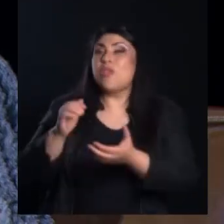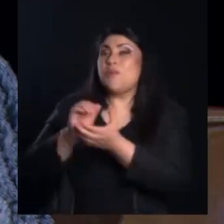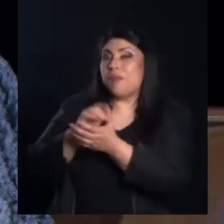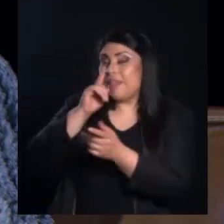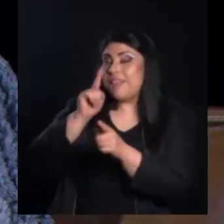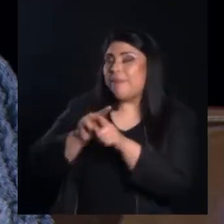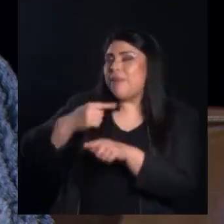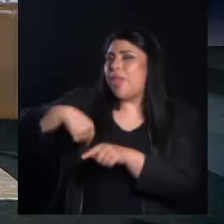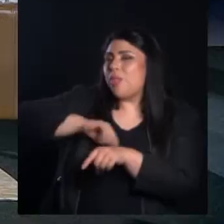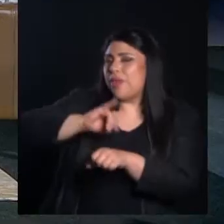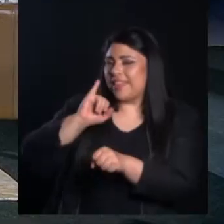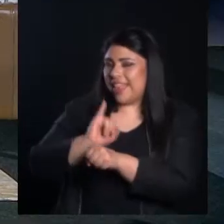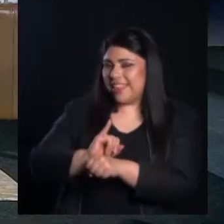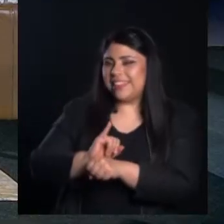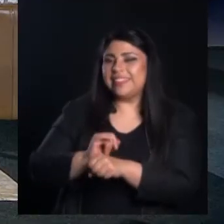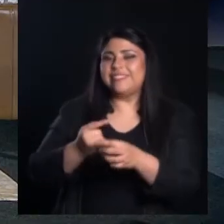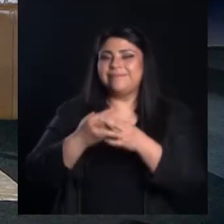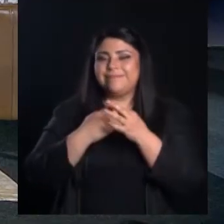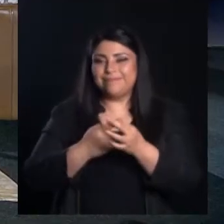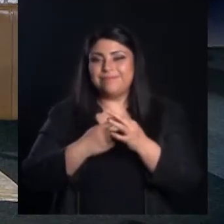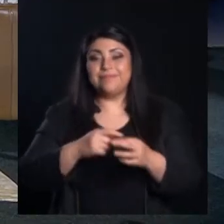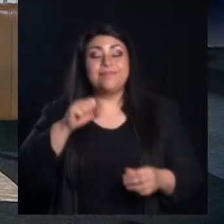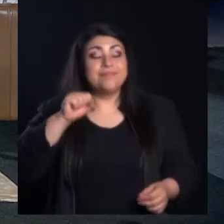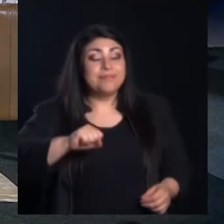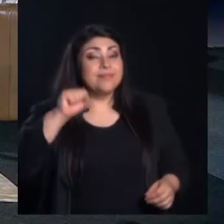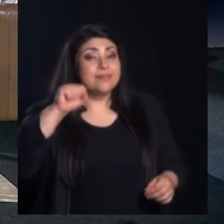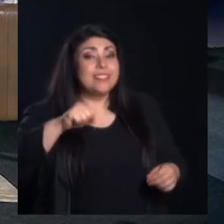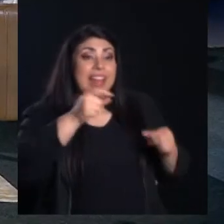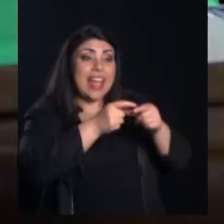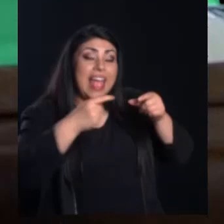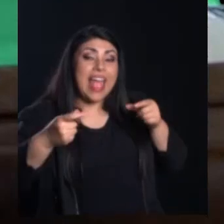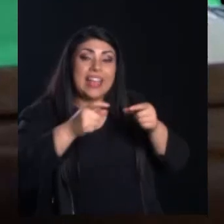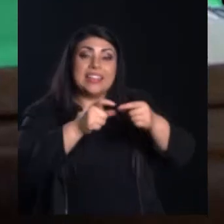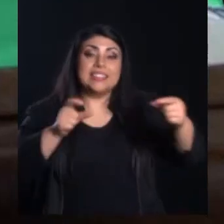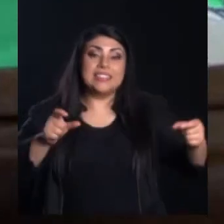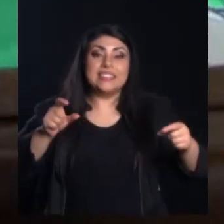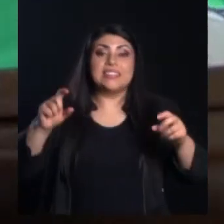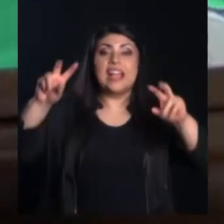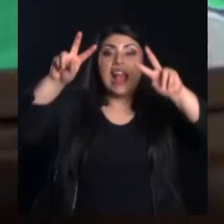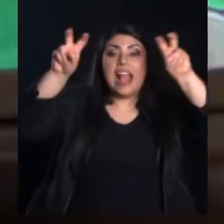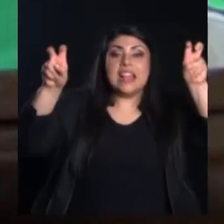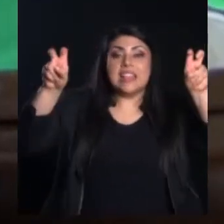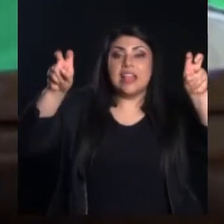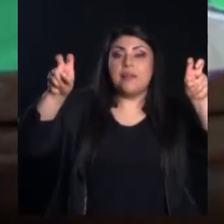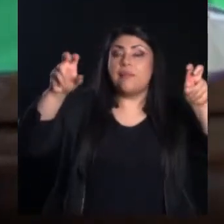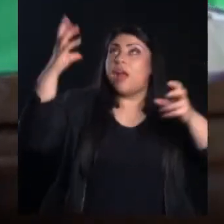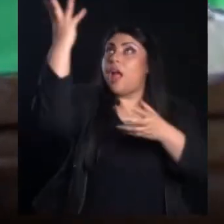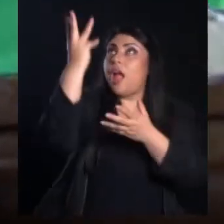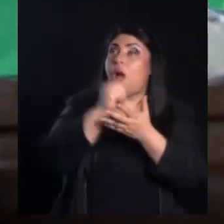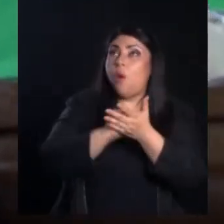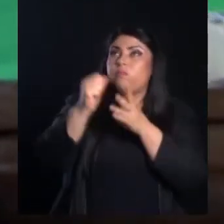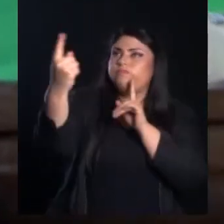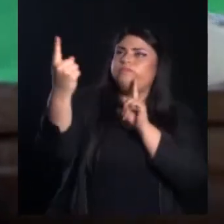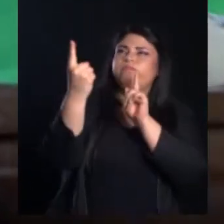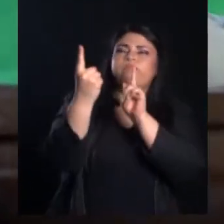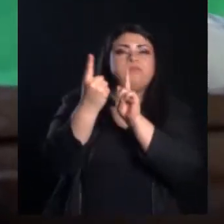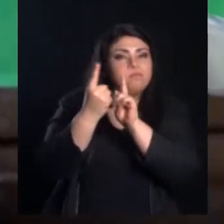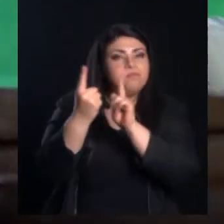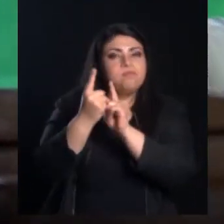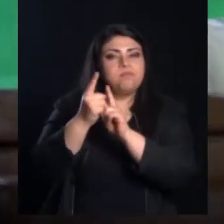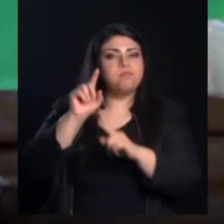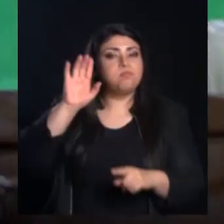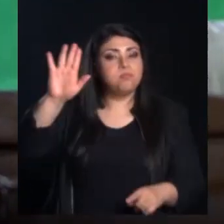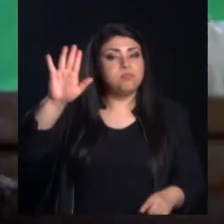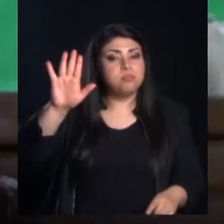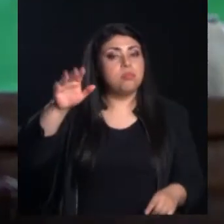nuestra iglesia en sánchez este año tuve el tema un encuentro contigo espíritu santo y quiero